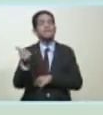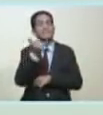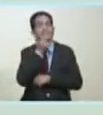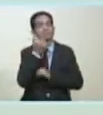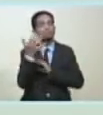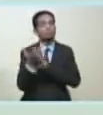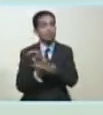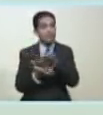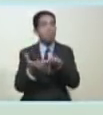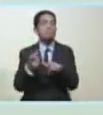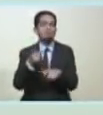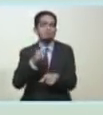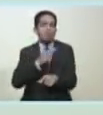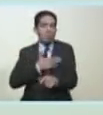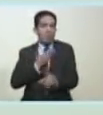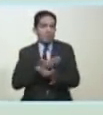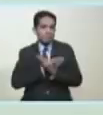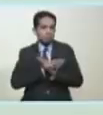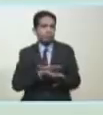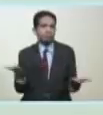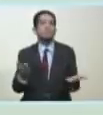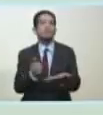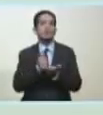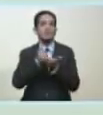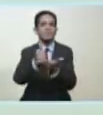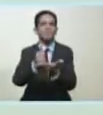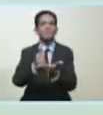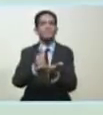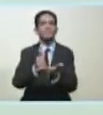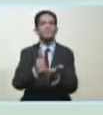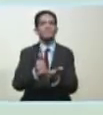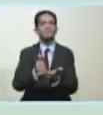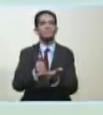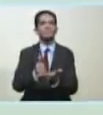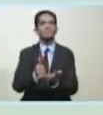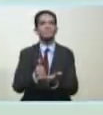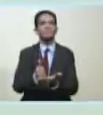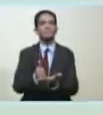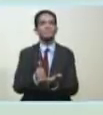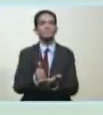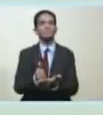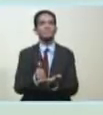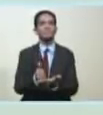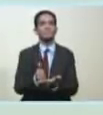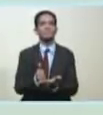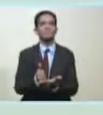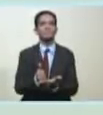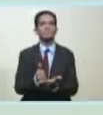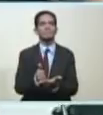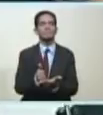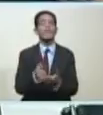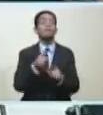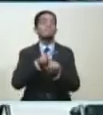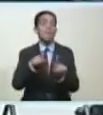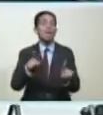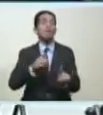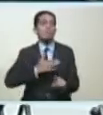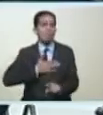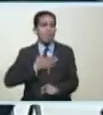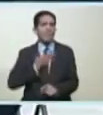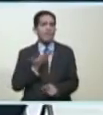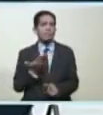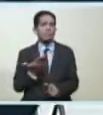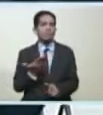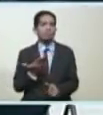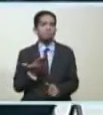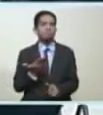ser beneficiados. No asesinos, no, estamos claros. Pero podemos dar un conjunto de